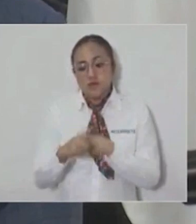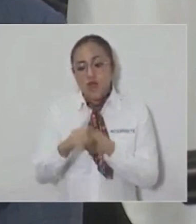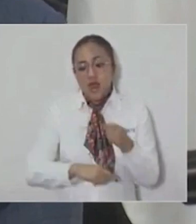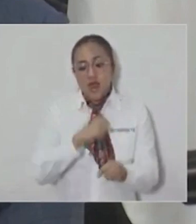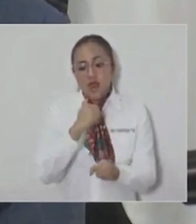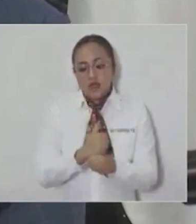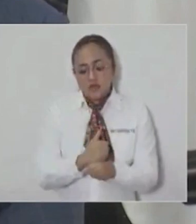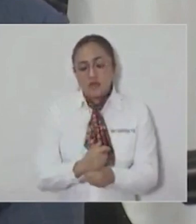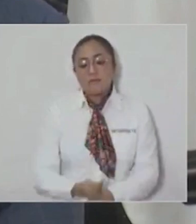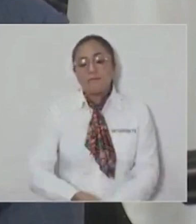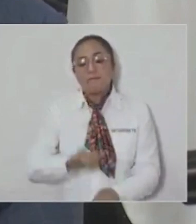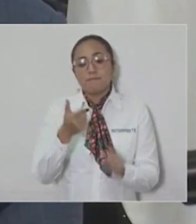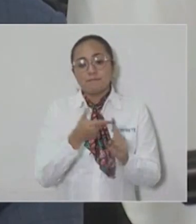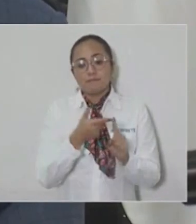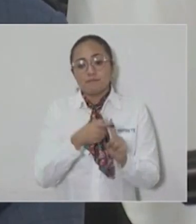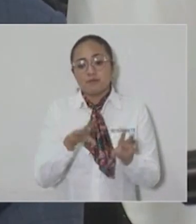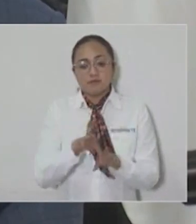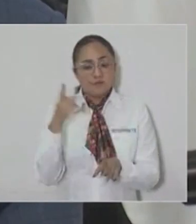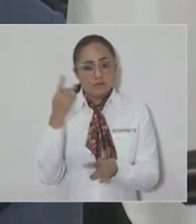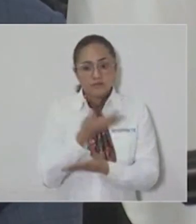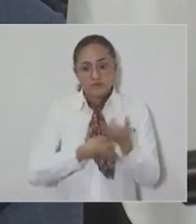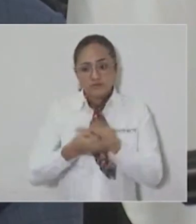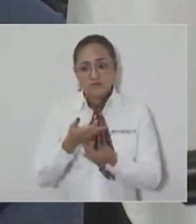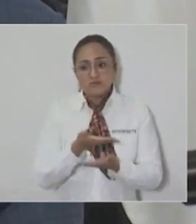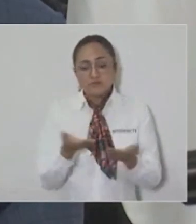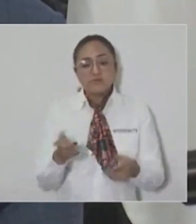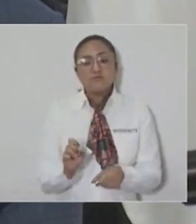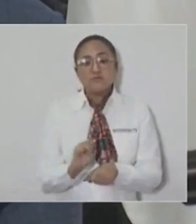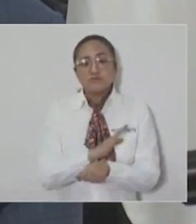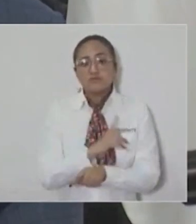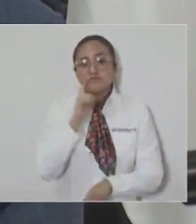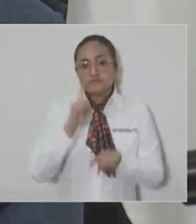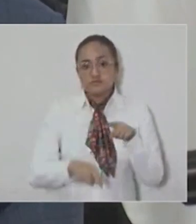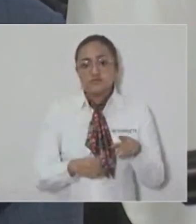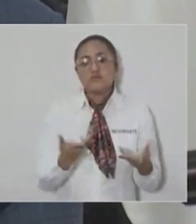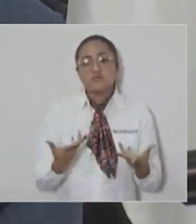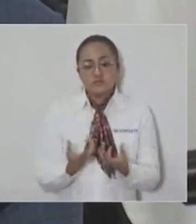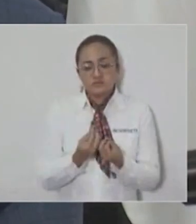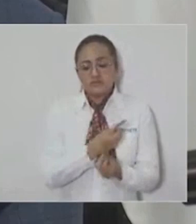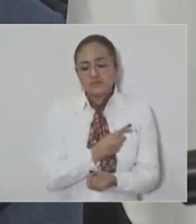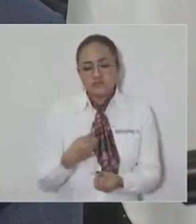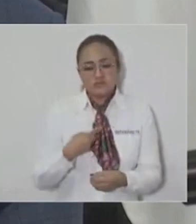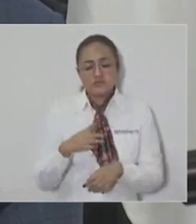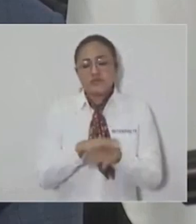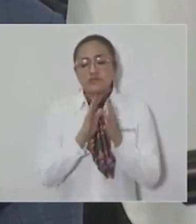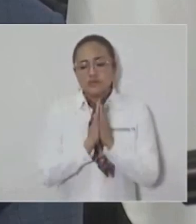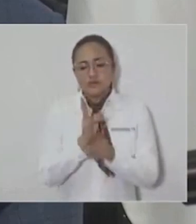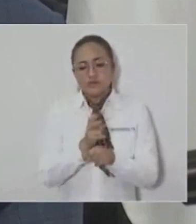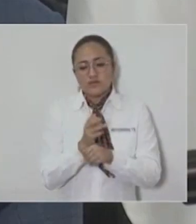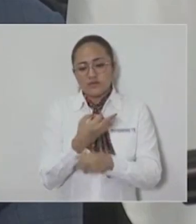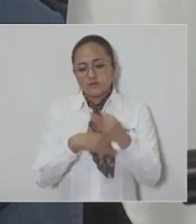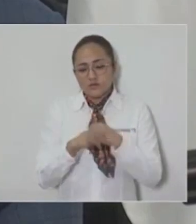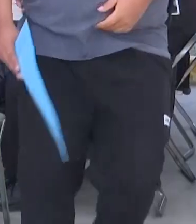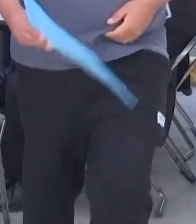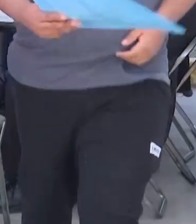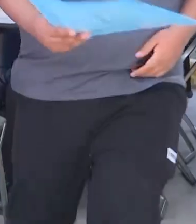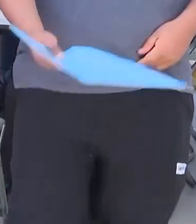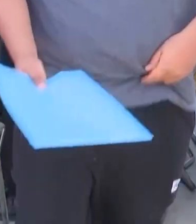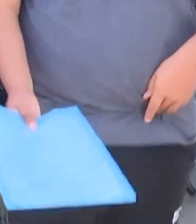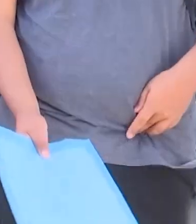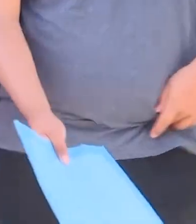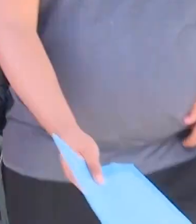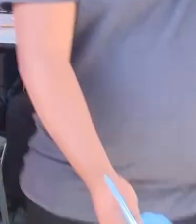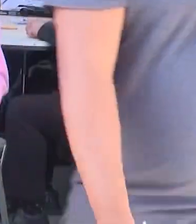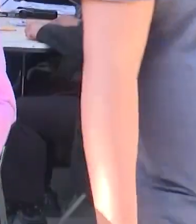nuestro primer reto como poblanos es vencer al cobit es el llamado que hizo el gobernador Sergio Salomón Céspedes peregrina para